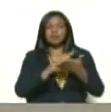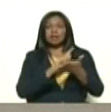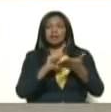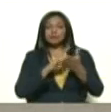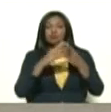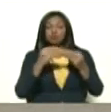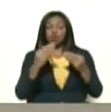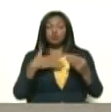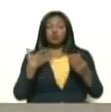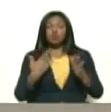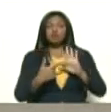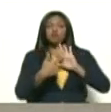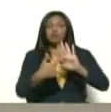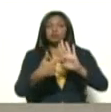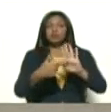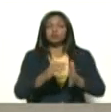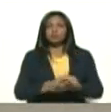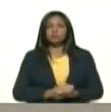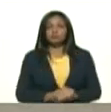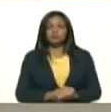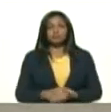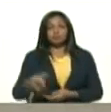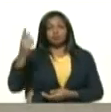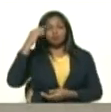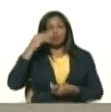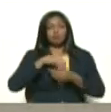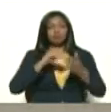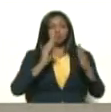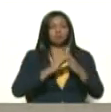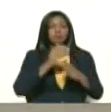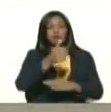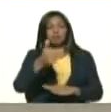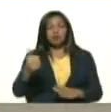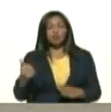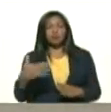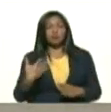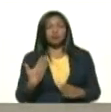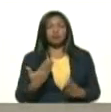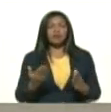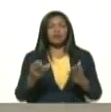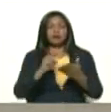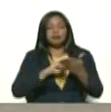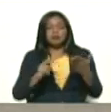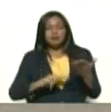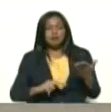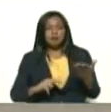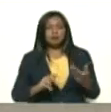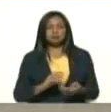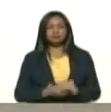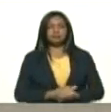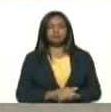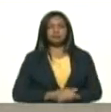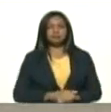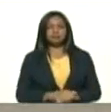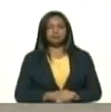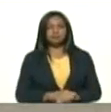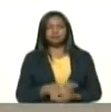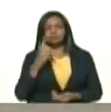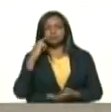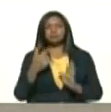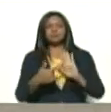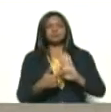quiero aportar en estos días de cuarentena para el estudio, la lectura, el intercambio. Fíjate,